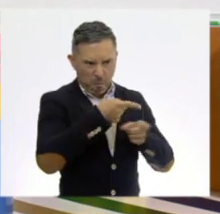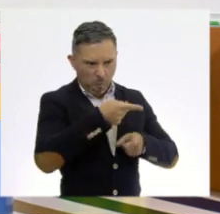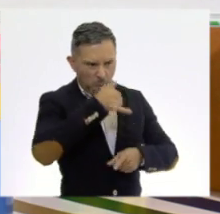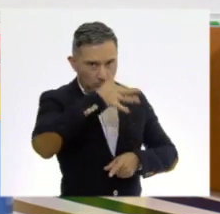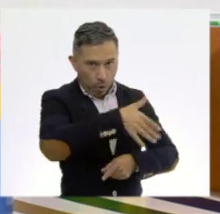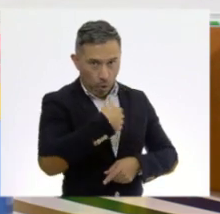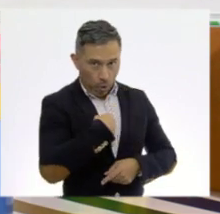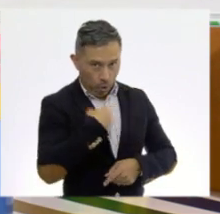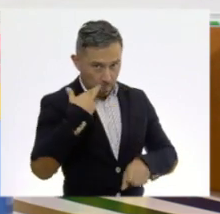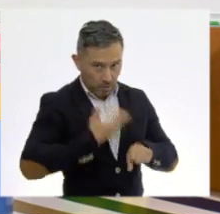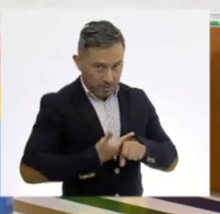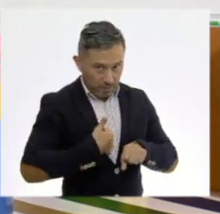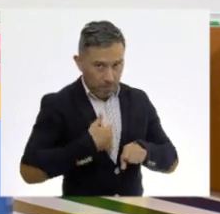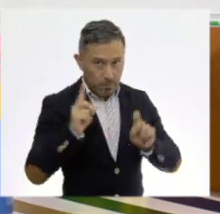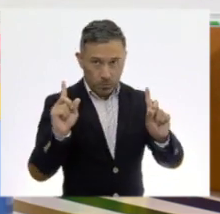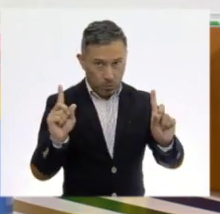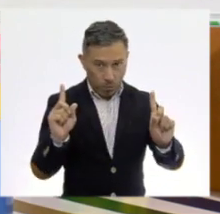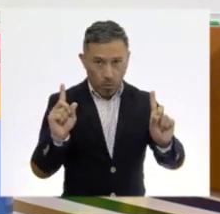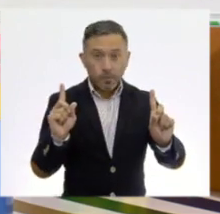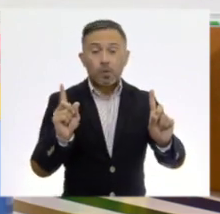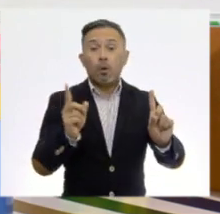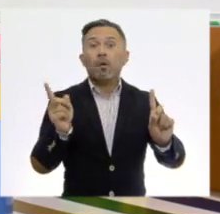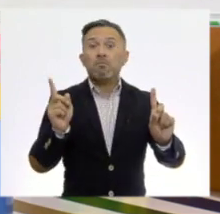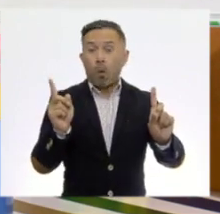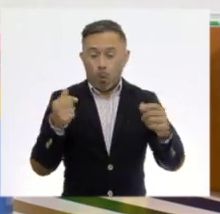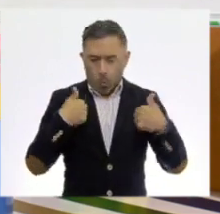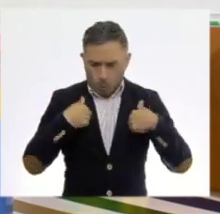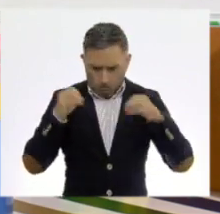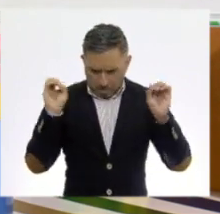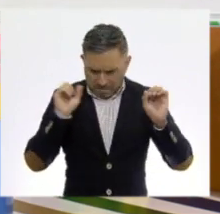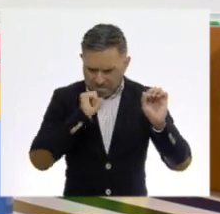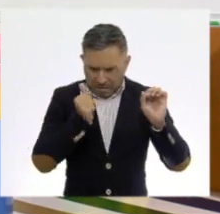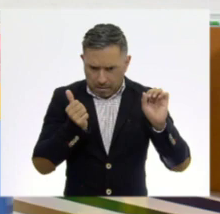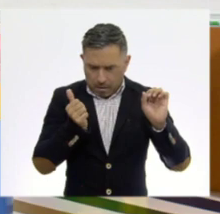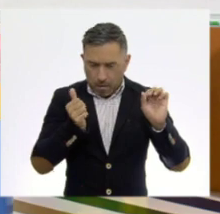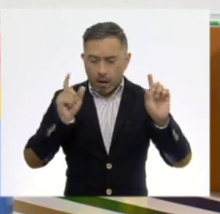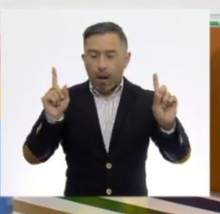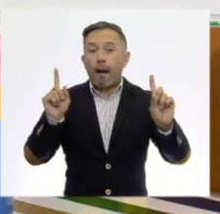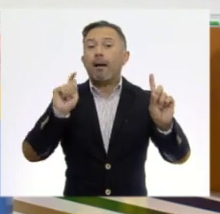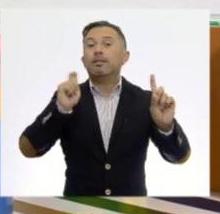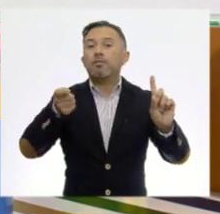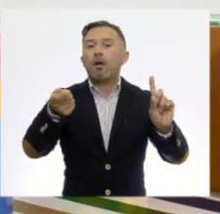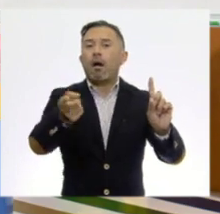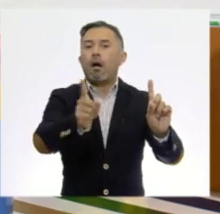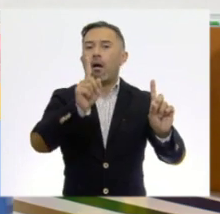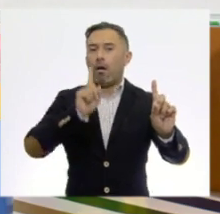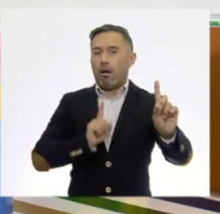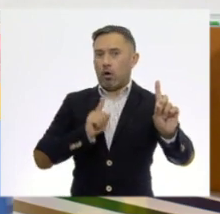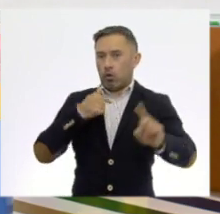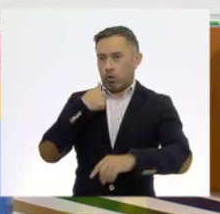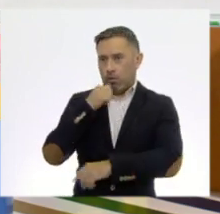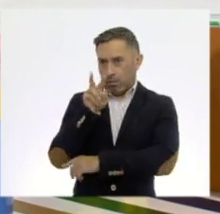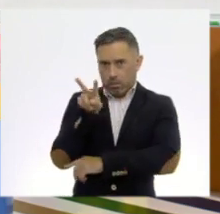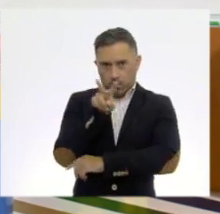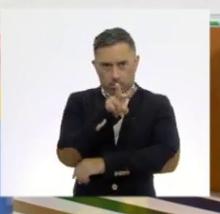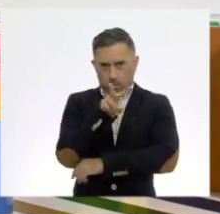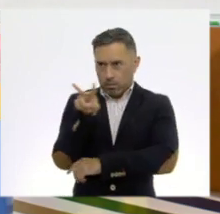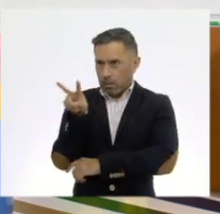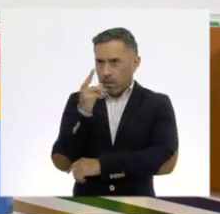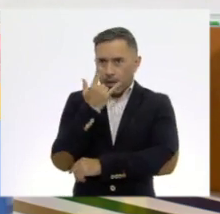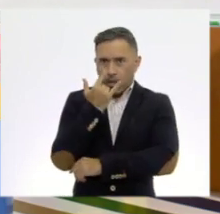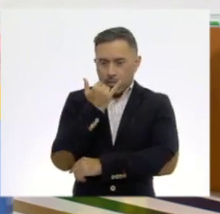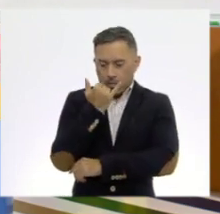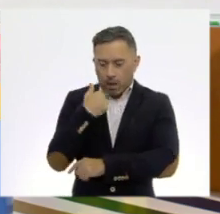existe, entonces eso significa que tú eres un observador y que entonces tu responsabilidad o tu compromiso con esa